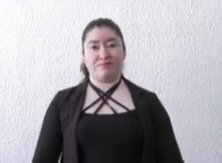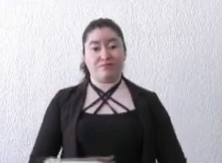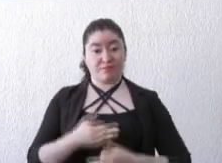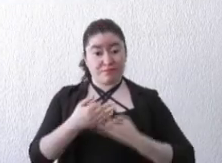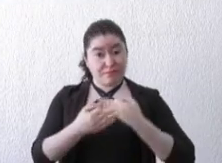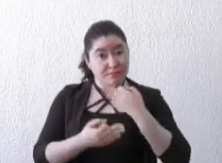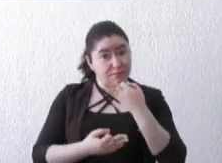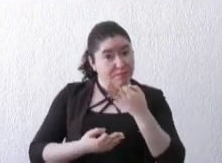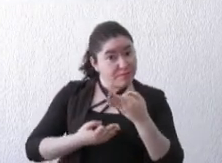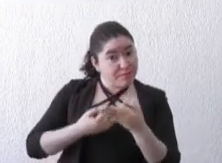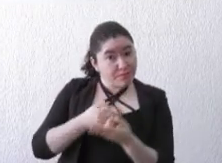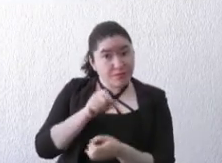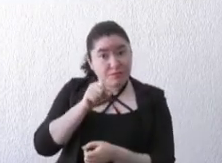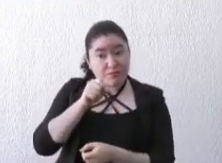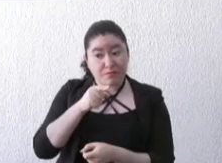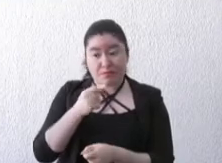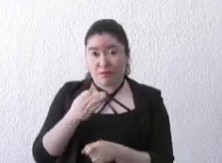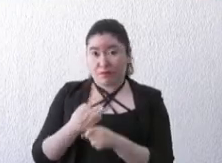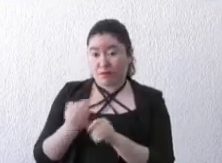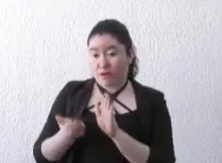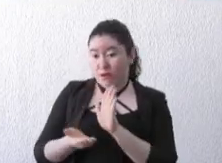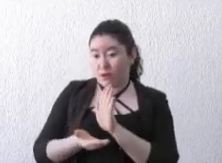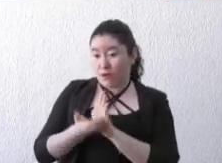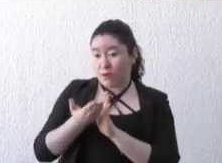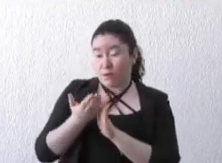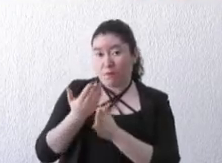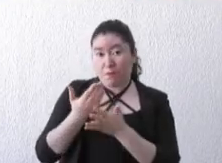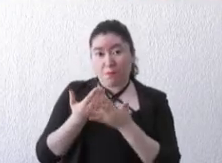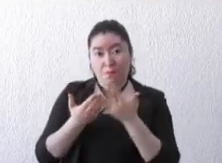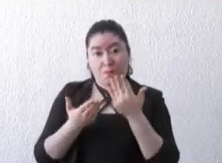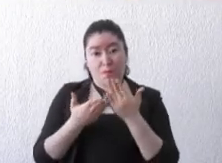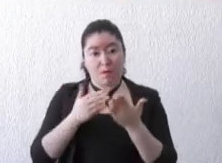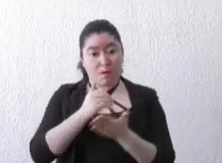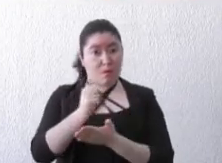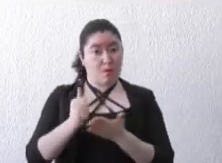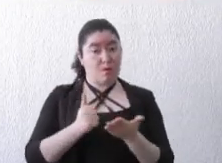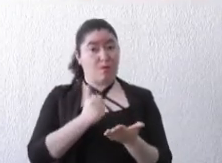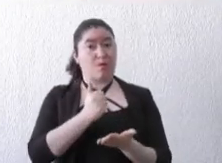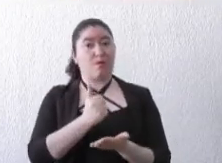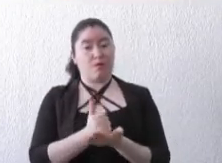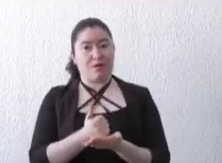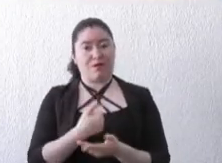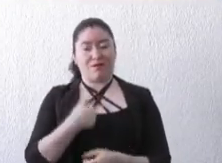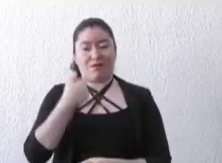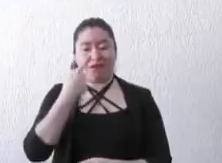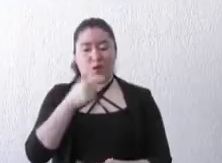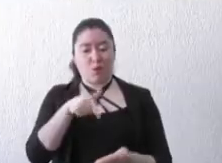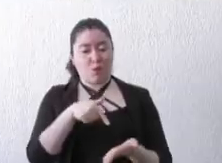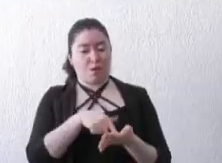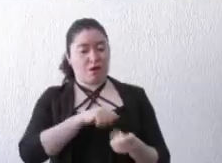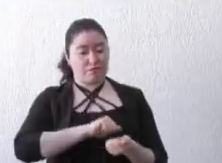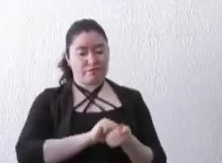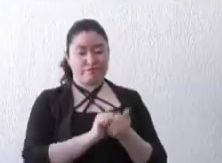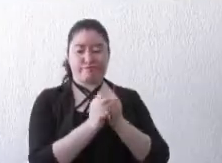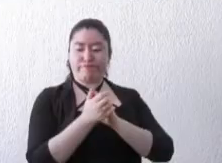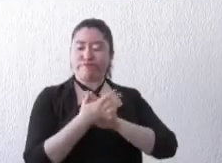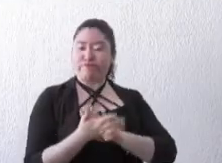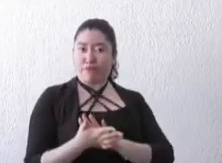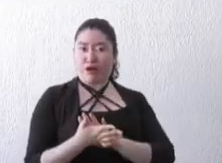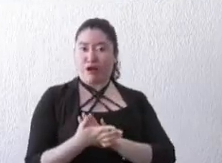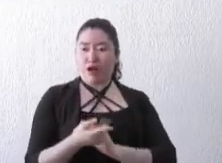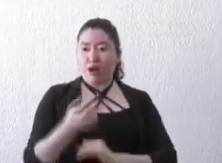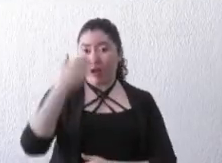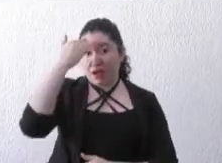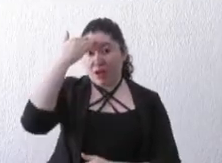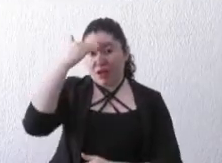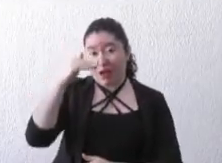toda construcción moderna, toda ciudad que reconviene sus espacios, sabe que